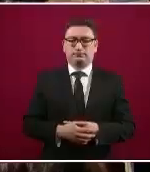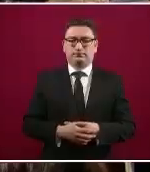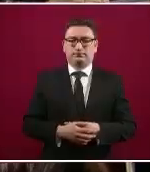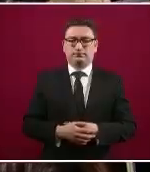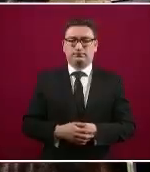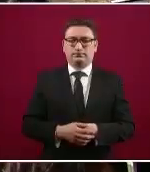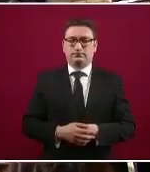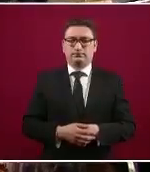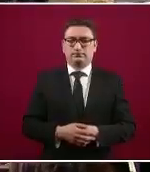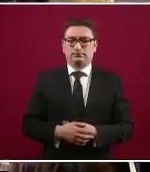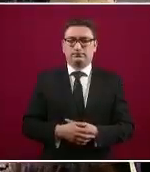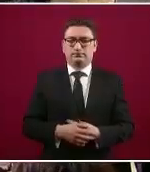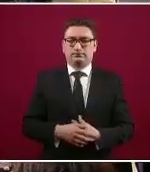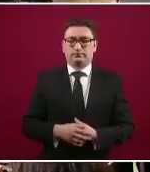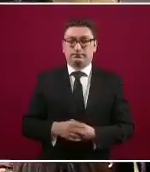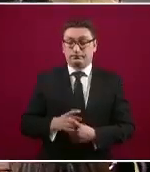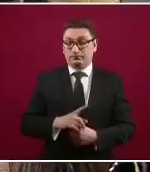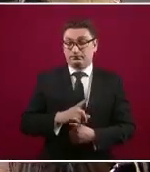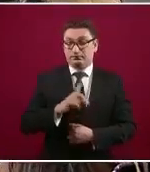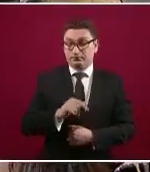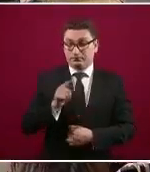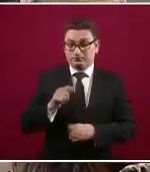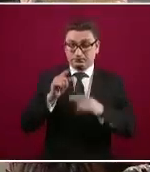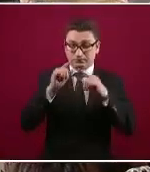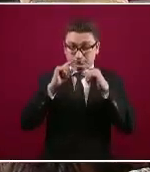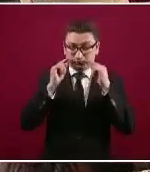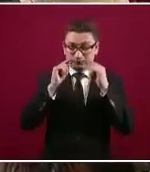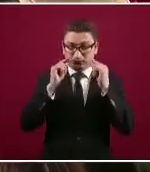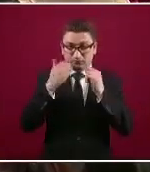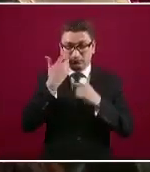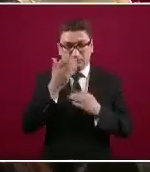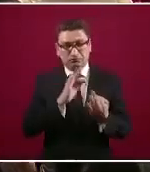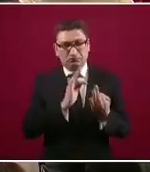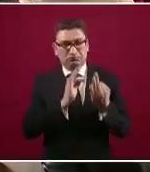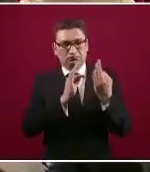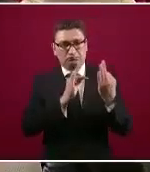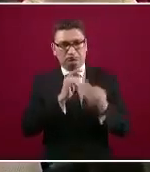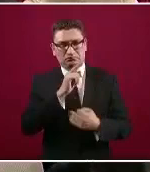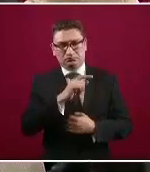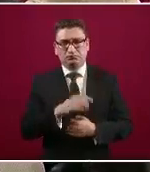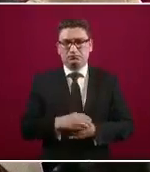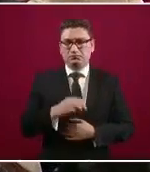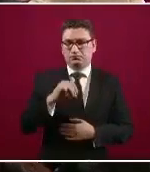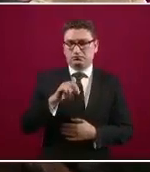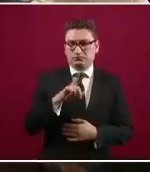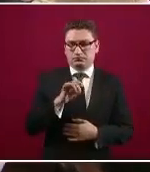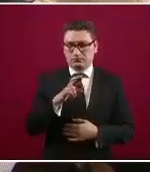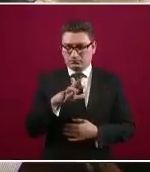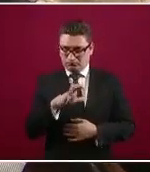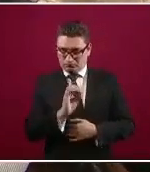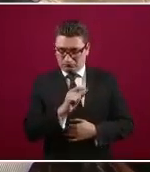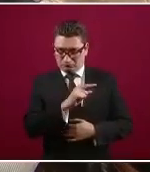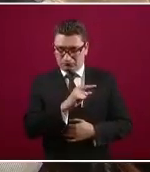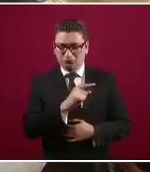él quiso entenderse con el presidente Madero, otro